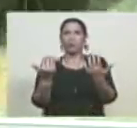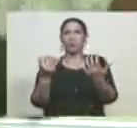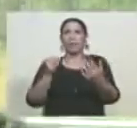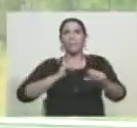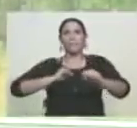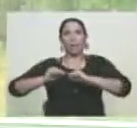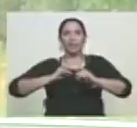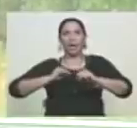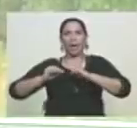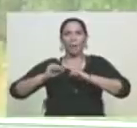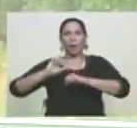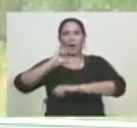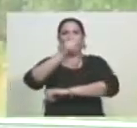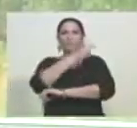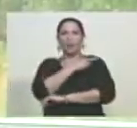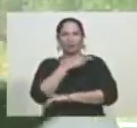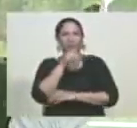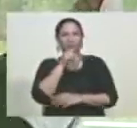al patrón.